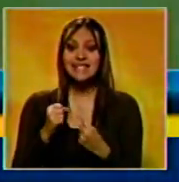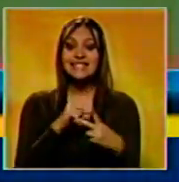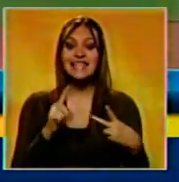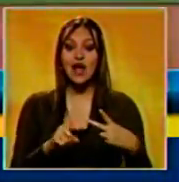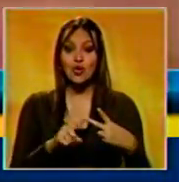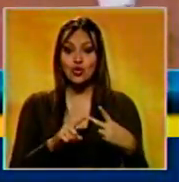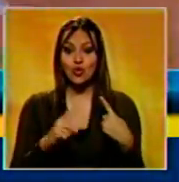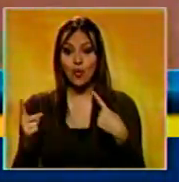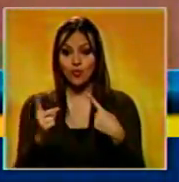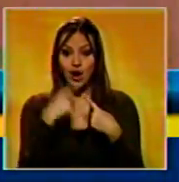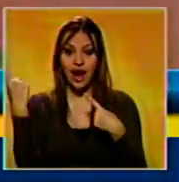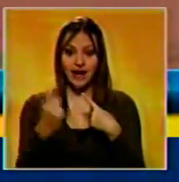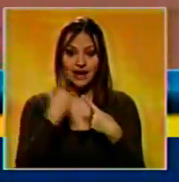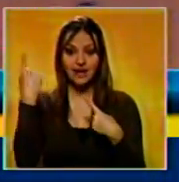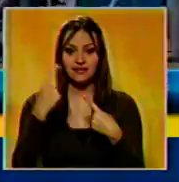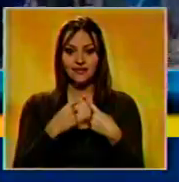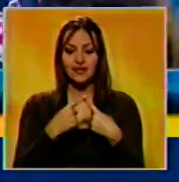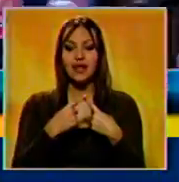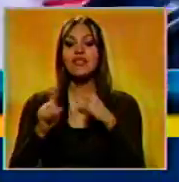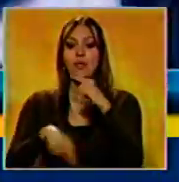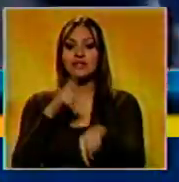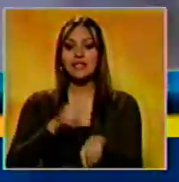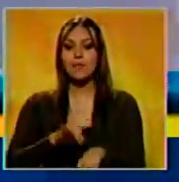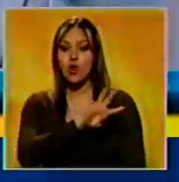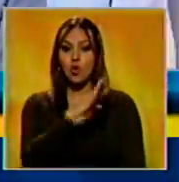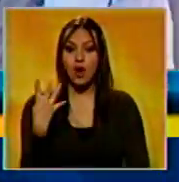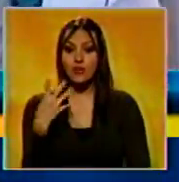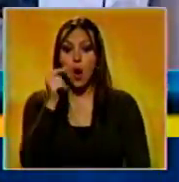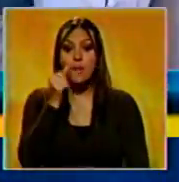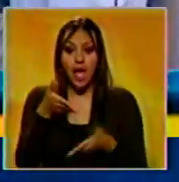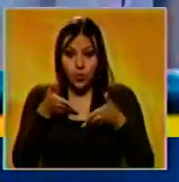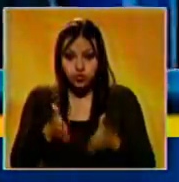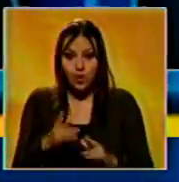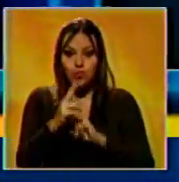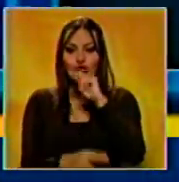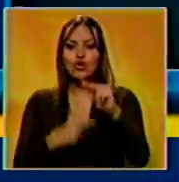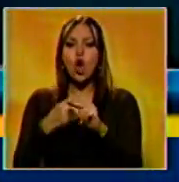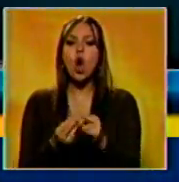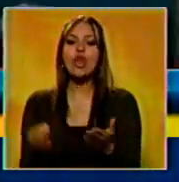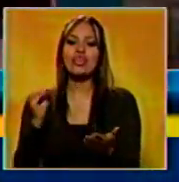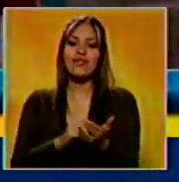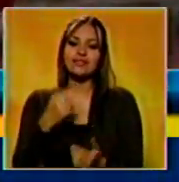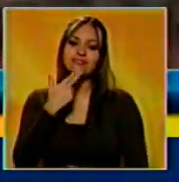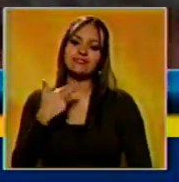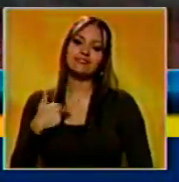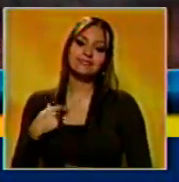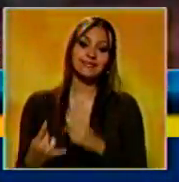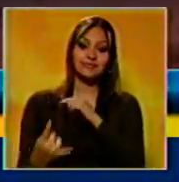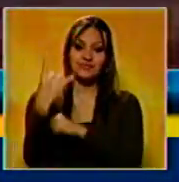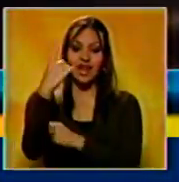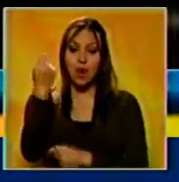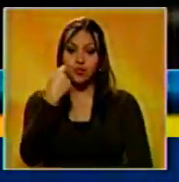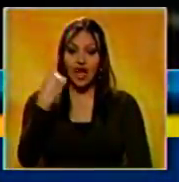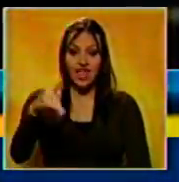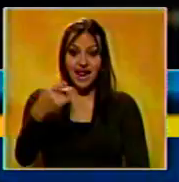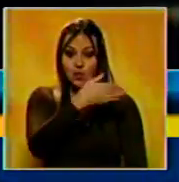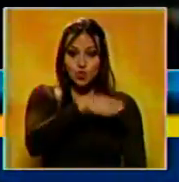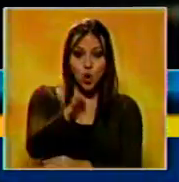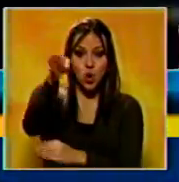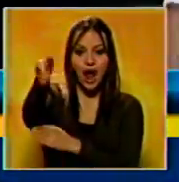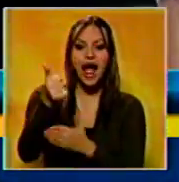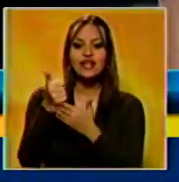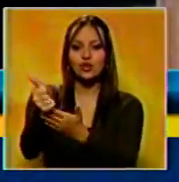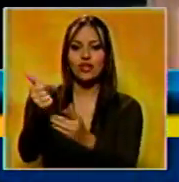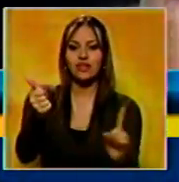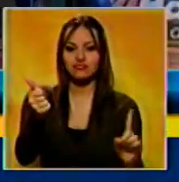los indios. Luego, en el cuarto episodio, el nativo de Puerto La Cruz volvió a destacar, esta vez con un doblete a la derecha que impulsaba la